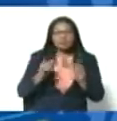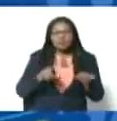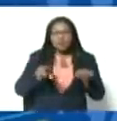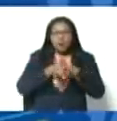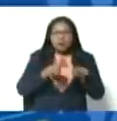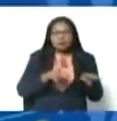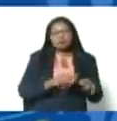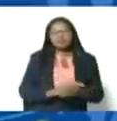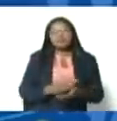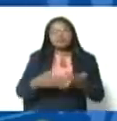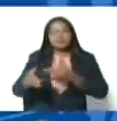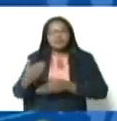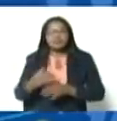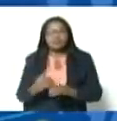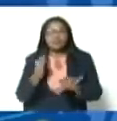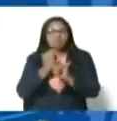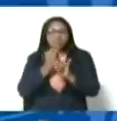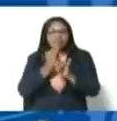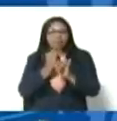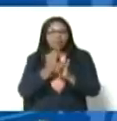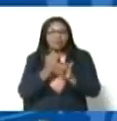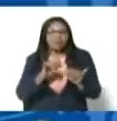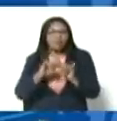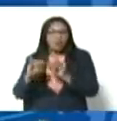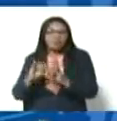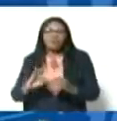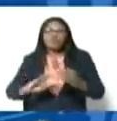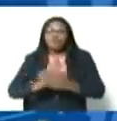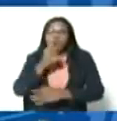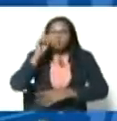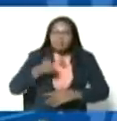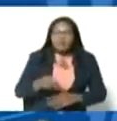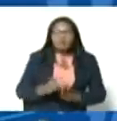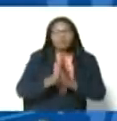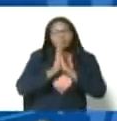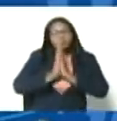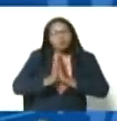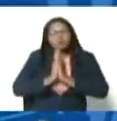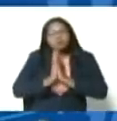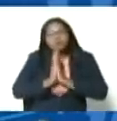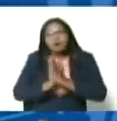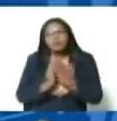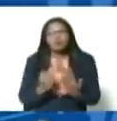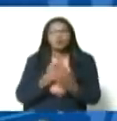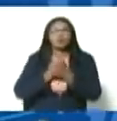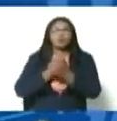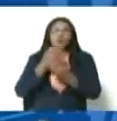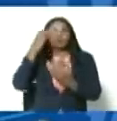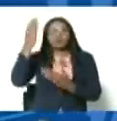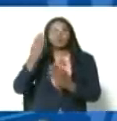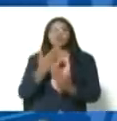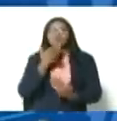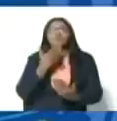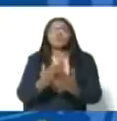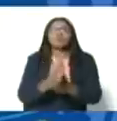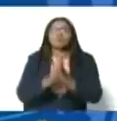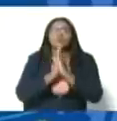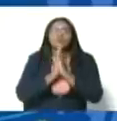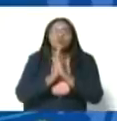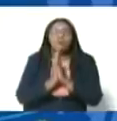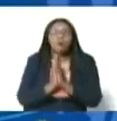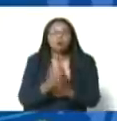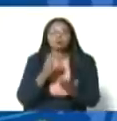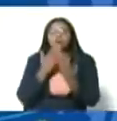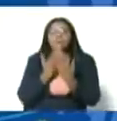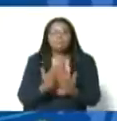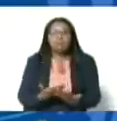servicio online. Y eso tiene que funcionar, ¿vale? Por favor, por el amor de Dios, se los pido, se los ruego, que